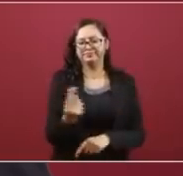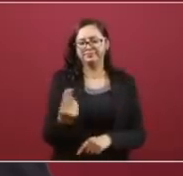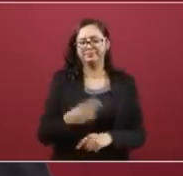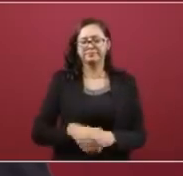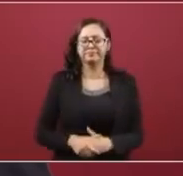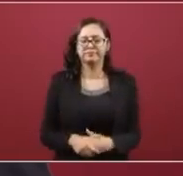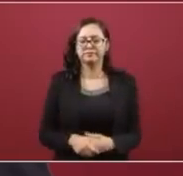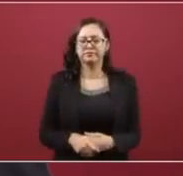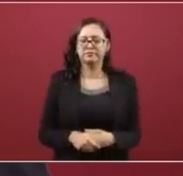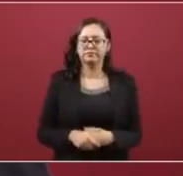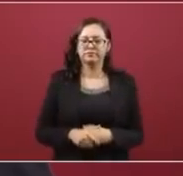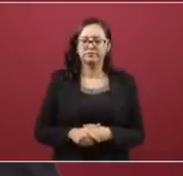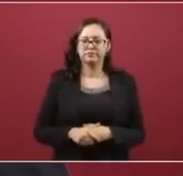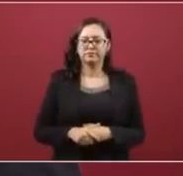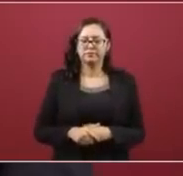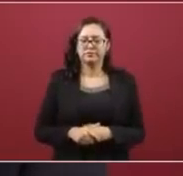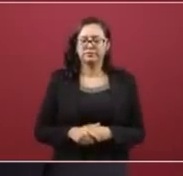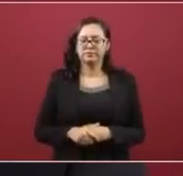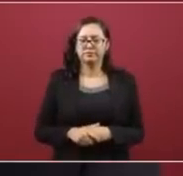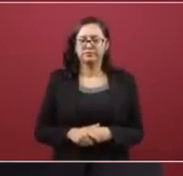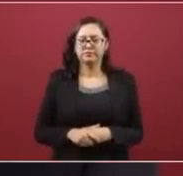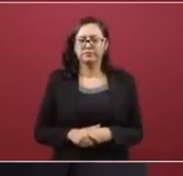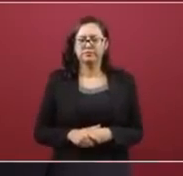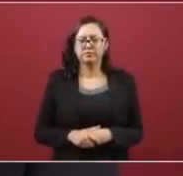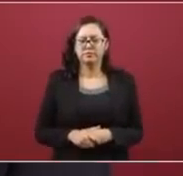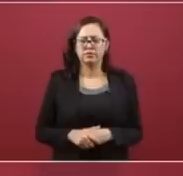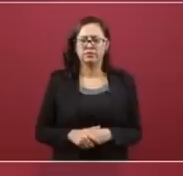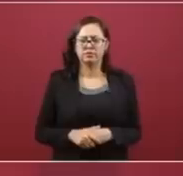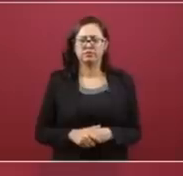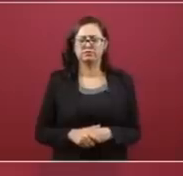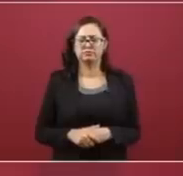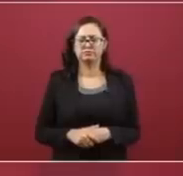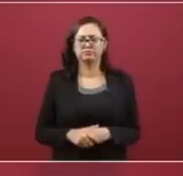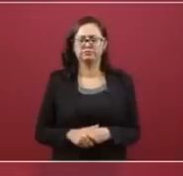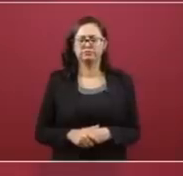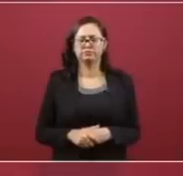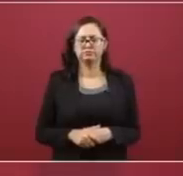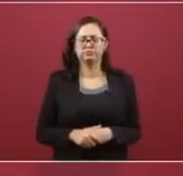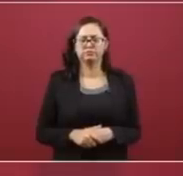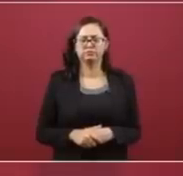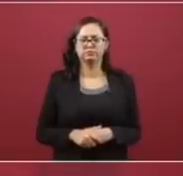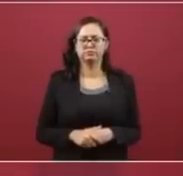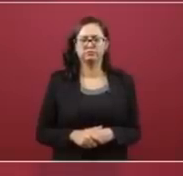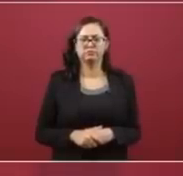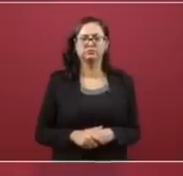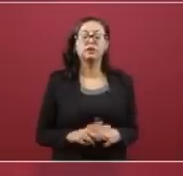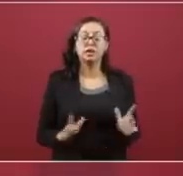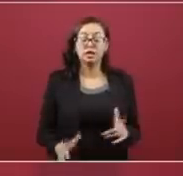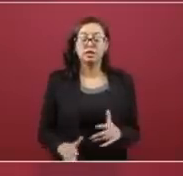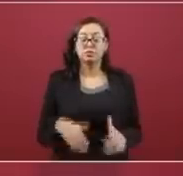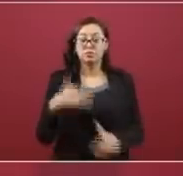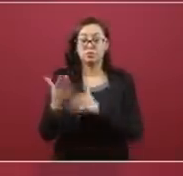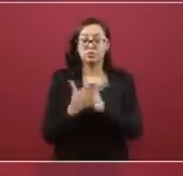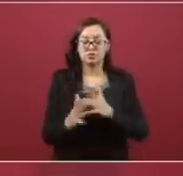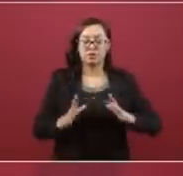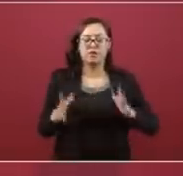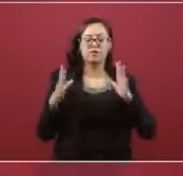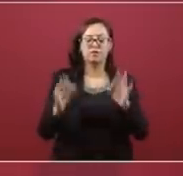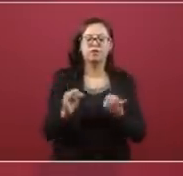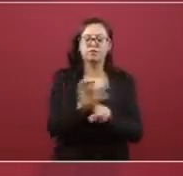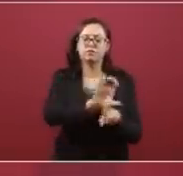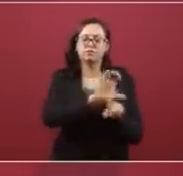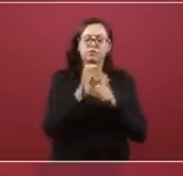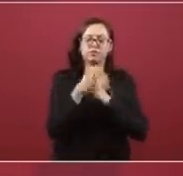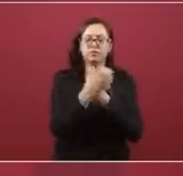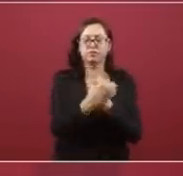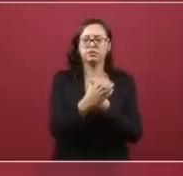Y estamos por crear una comisión eh